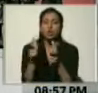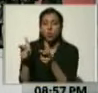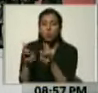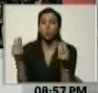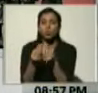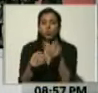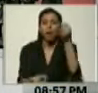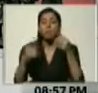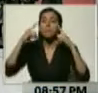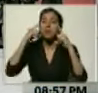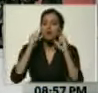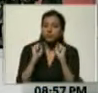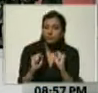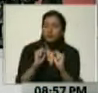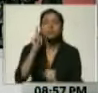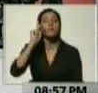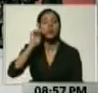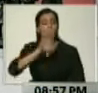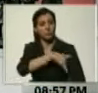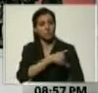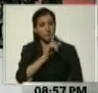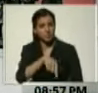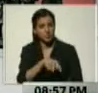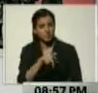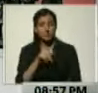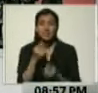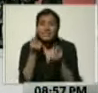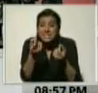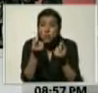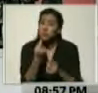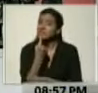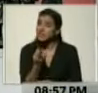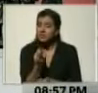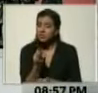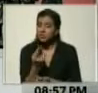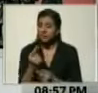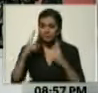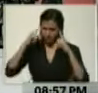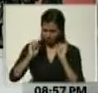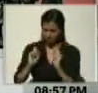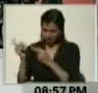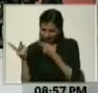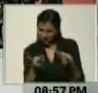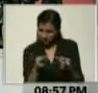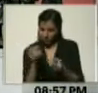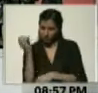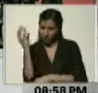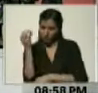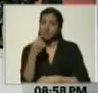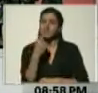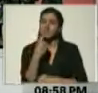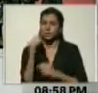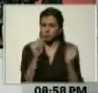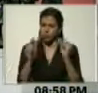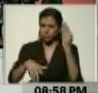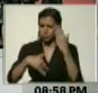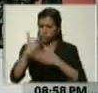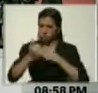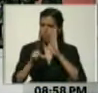abogados, expertos y profesores universitarios. Ninguno le dijo, de esos expertos, que una ley de